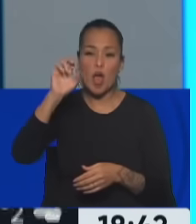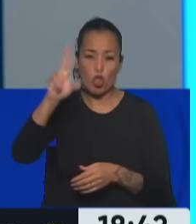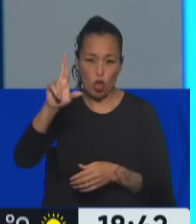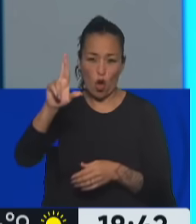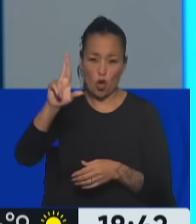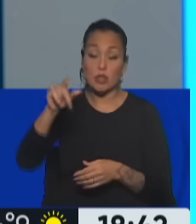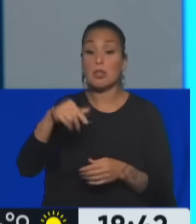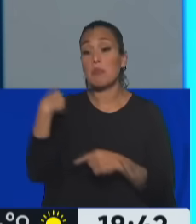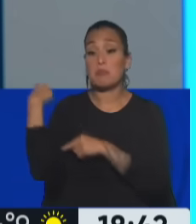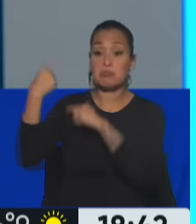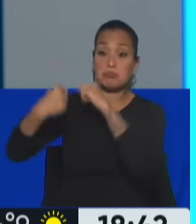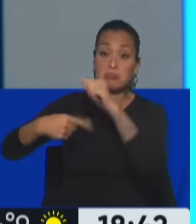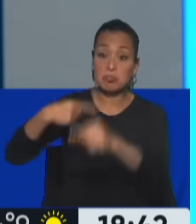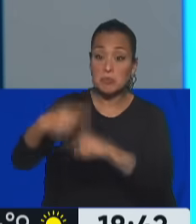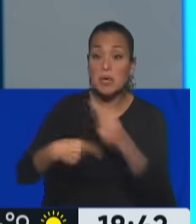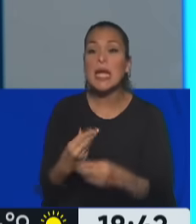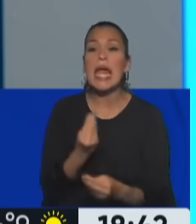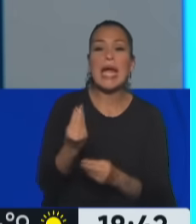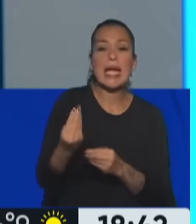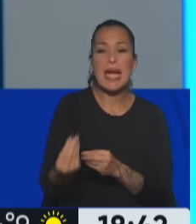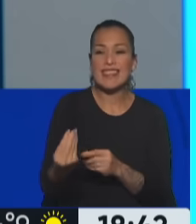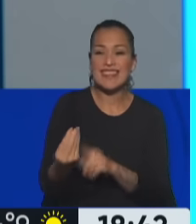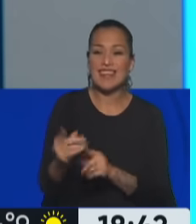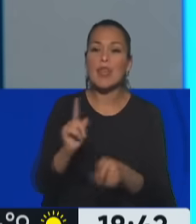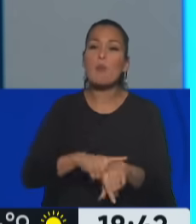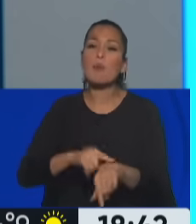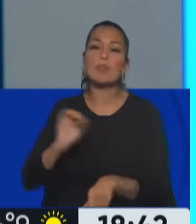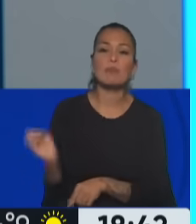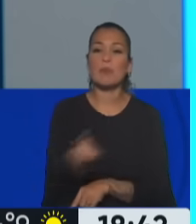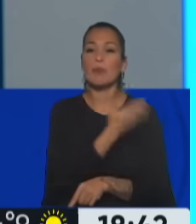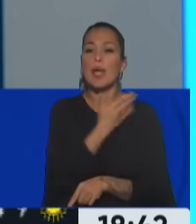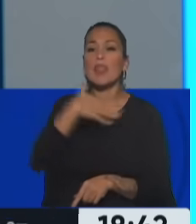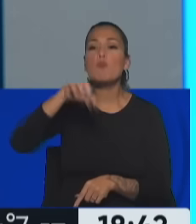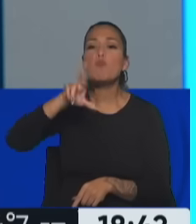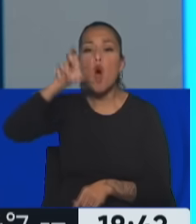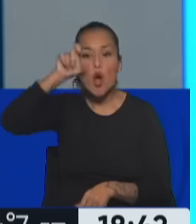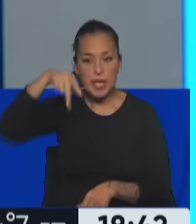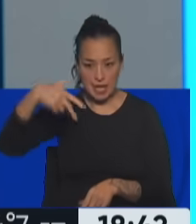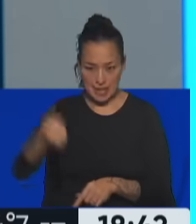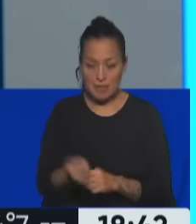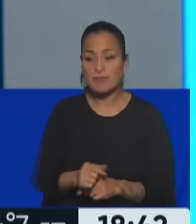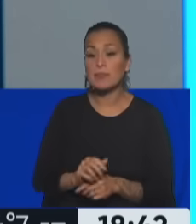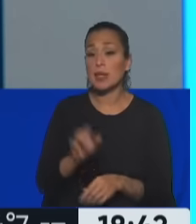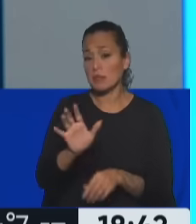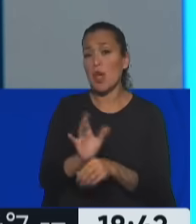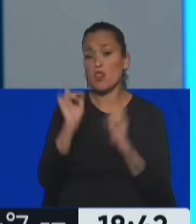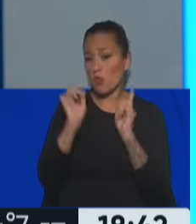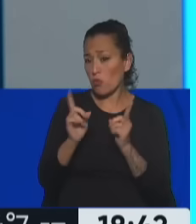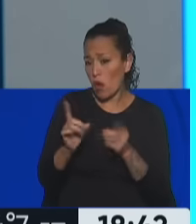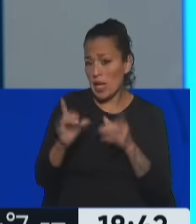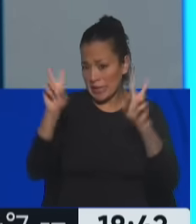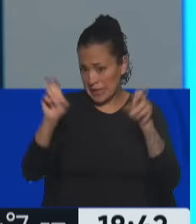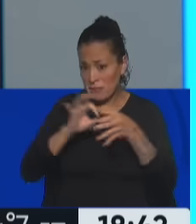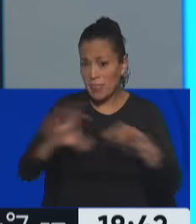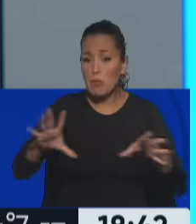fue su delfín o su candidata, la candidata de Morena. Esto es lo que sostienen, que va a ser democrático porque son los propios mexicanos los que lo